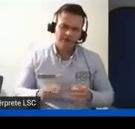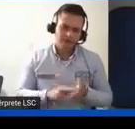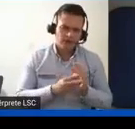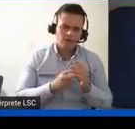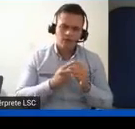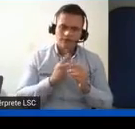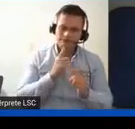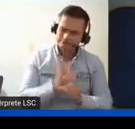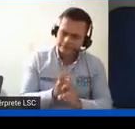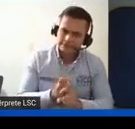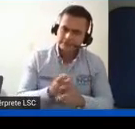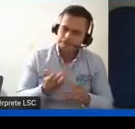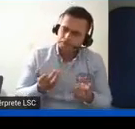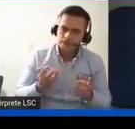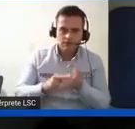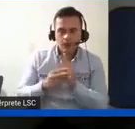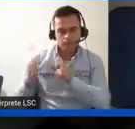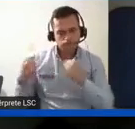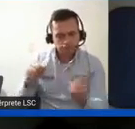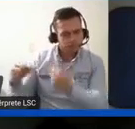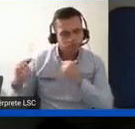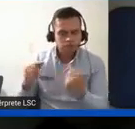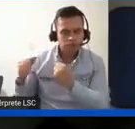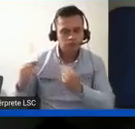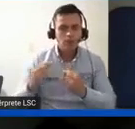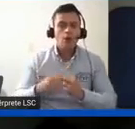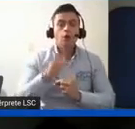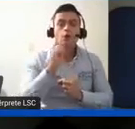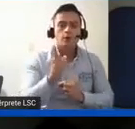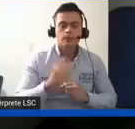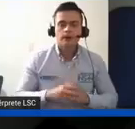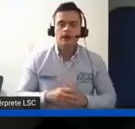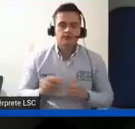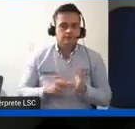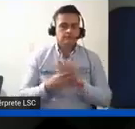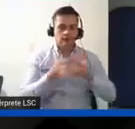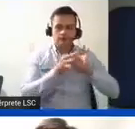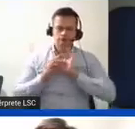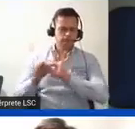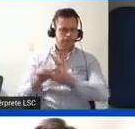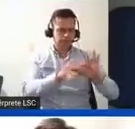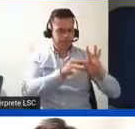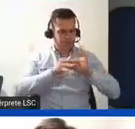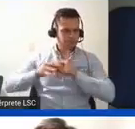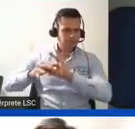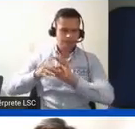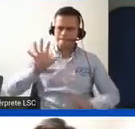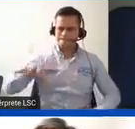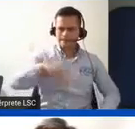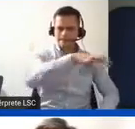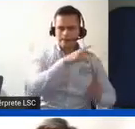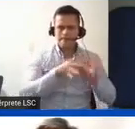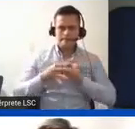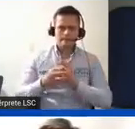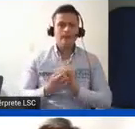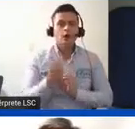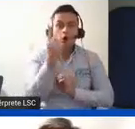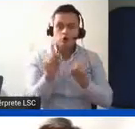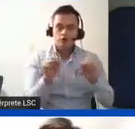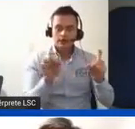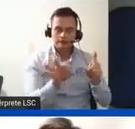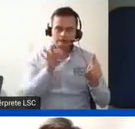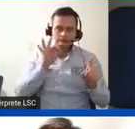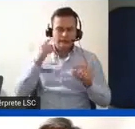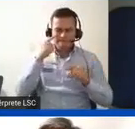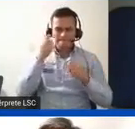este es un tema, como se los decía, que ha tenido la unión de todos los sectores, pero uno de los temas que más se discutió también con